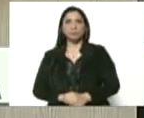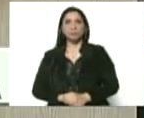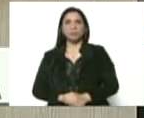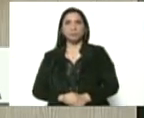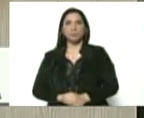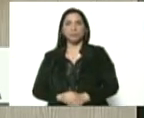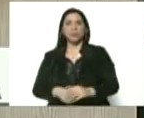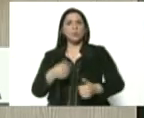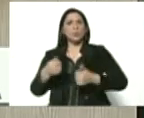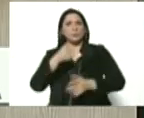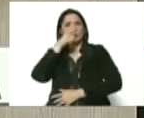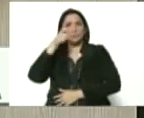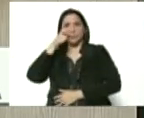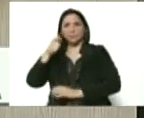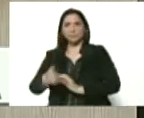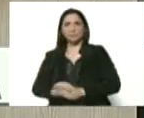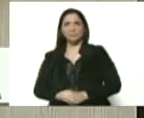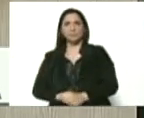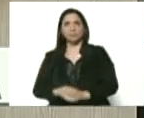era esa operación?